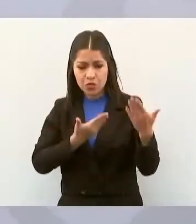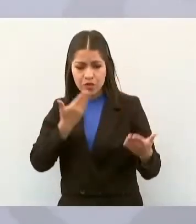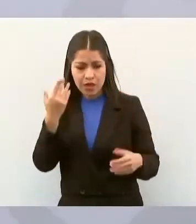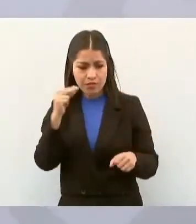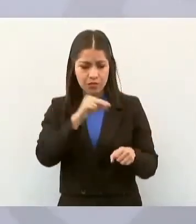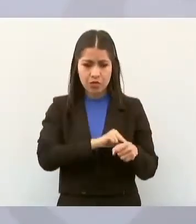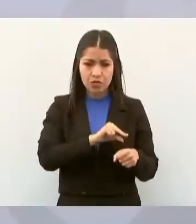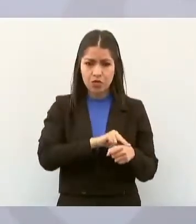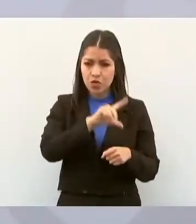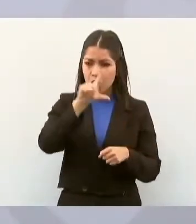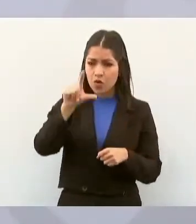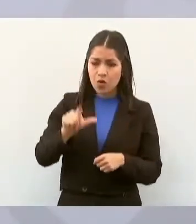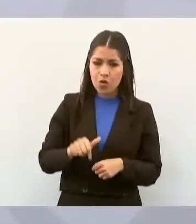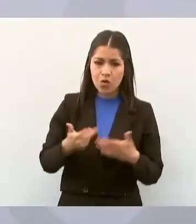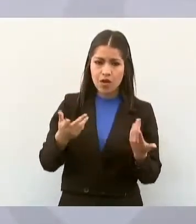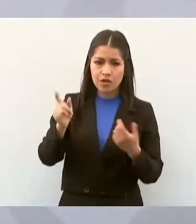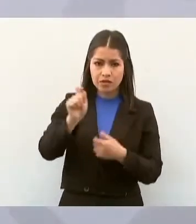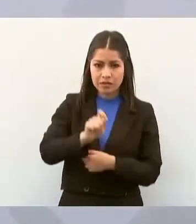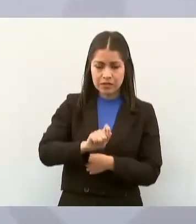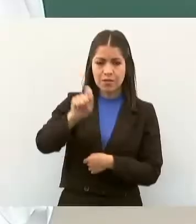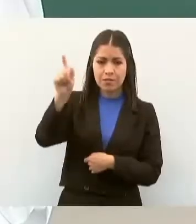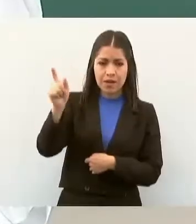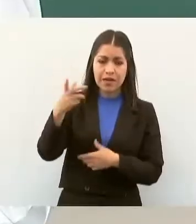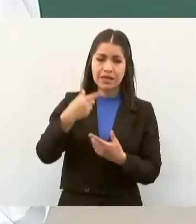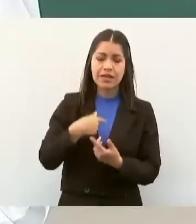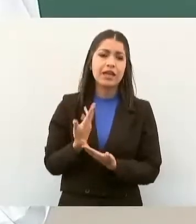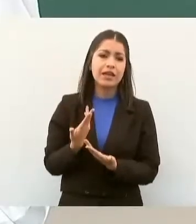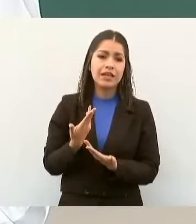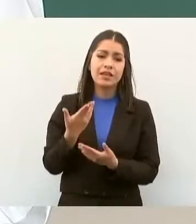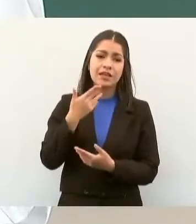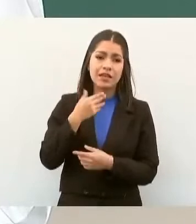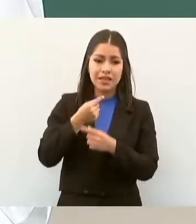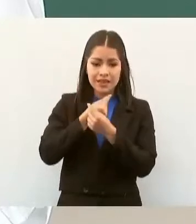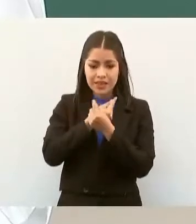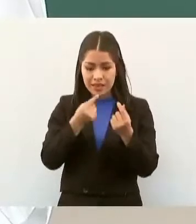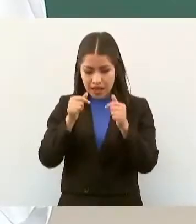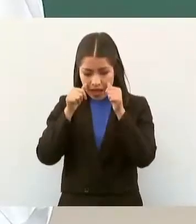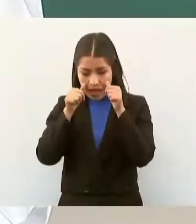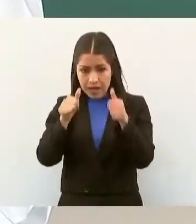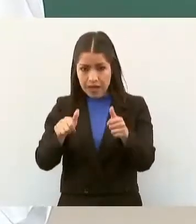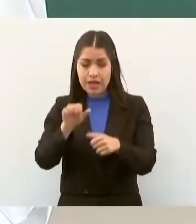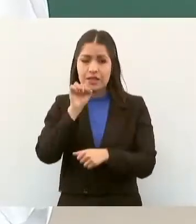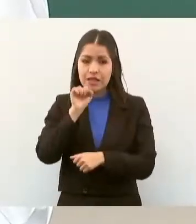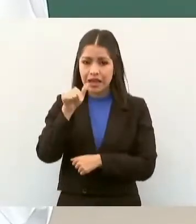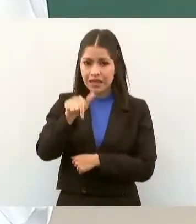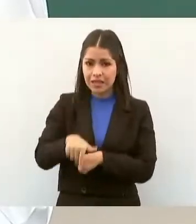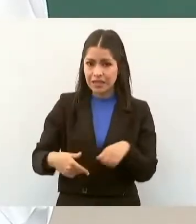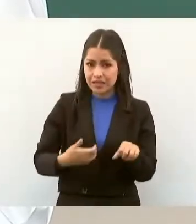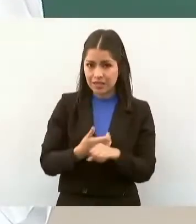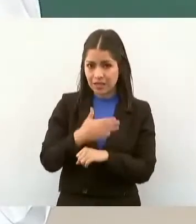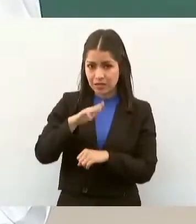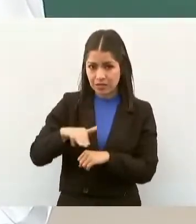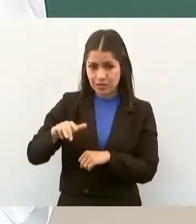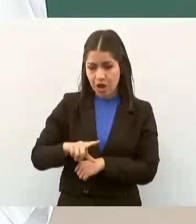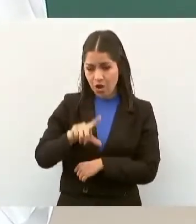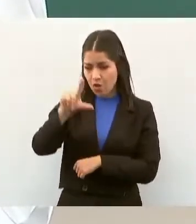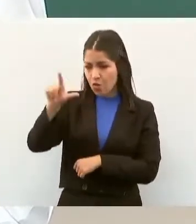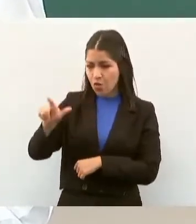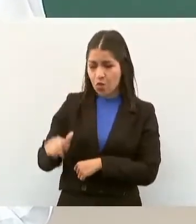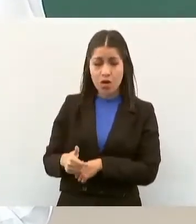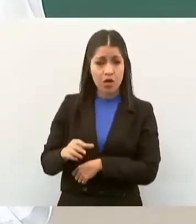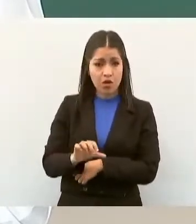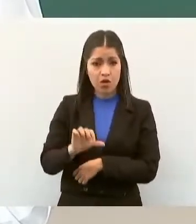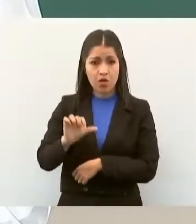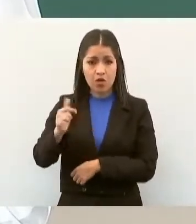después hacer la especialidad de pediatría en este hermoso estado y la subespecialidad